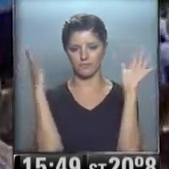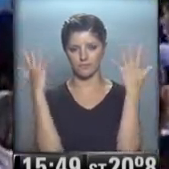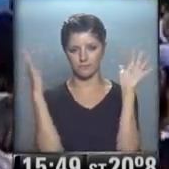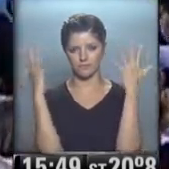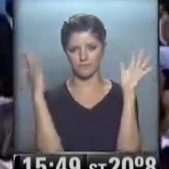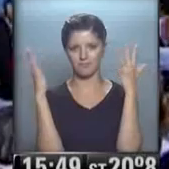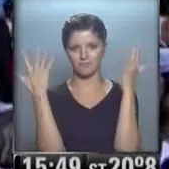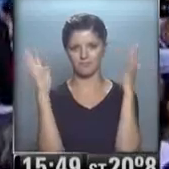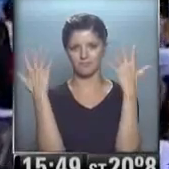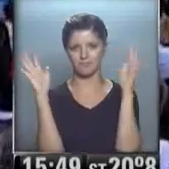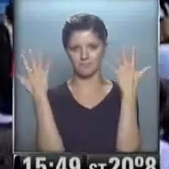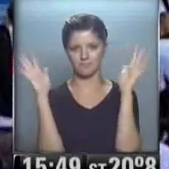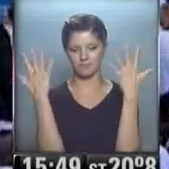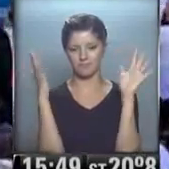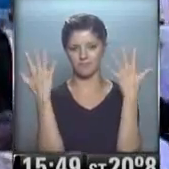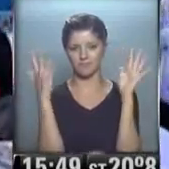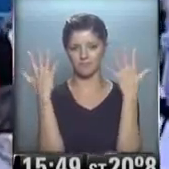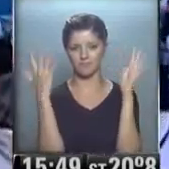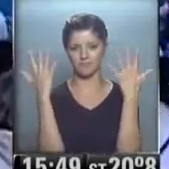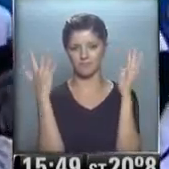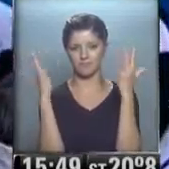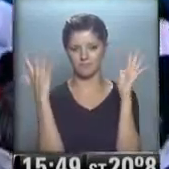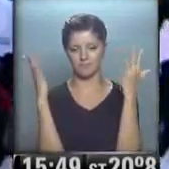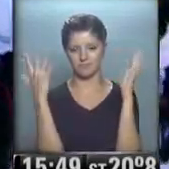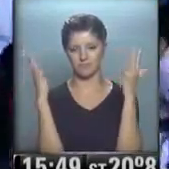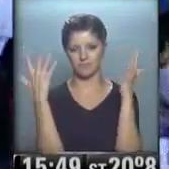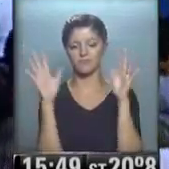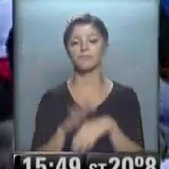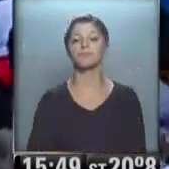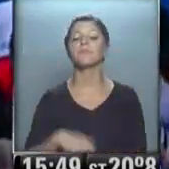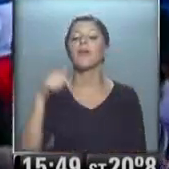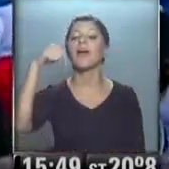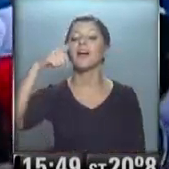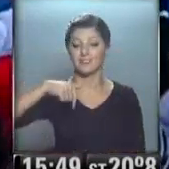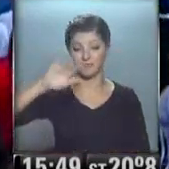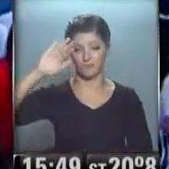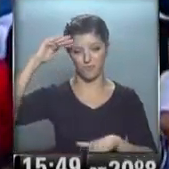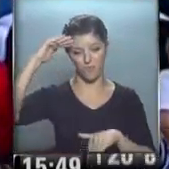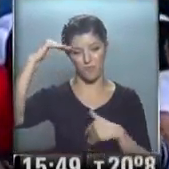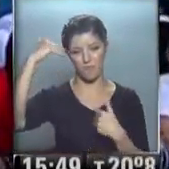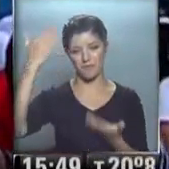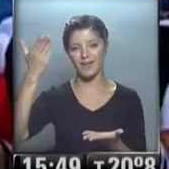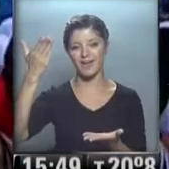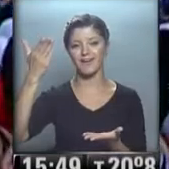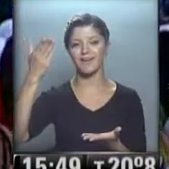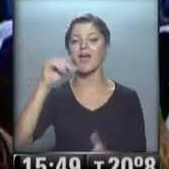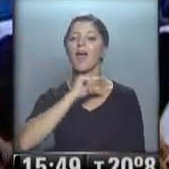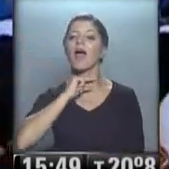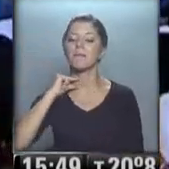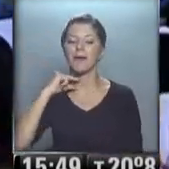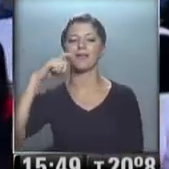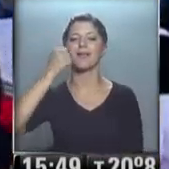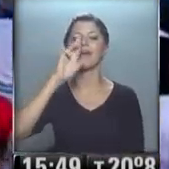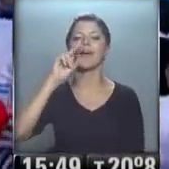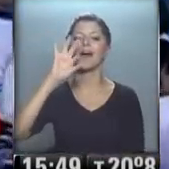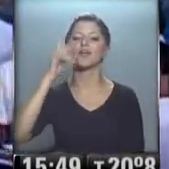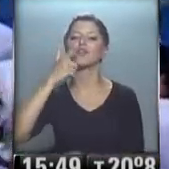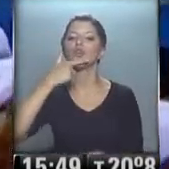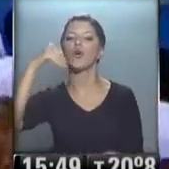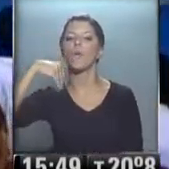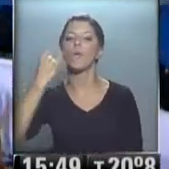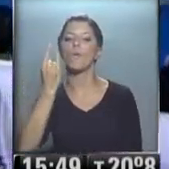Este homenaje a padre Carlos Mujica,